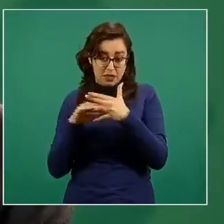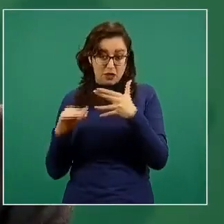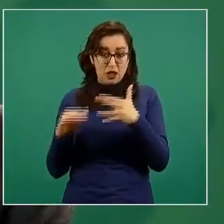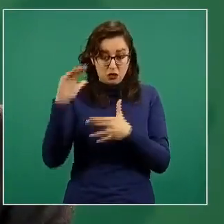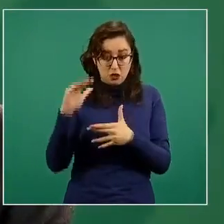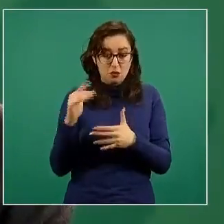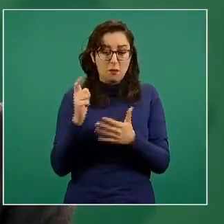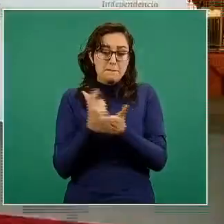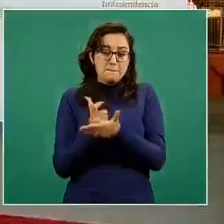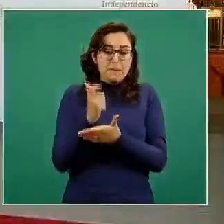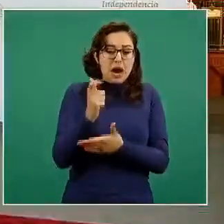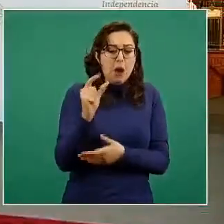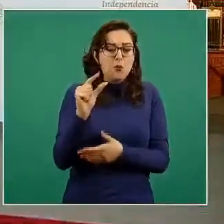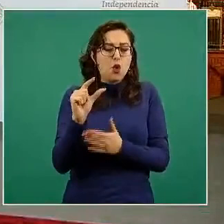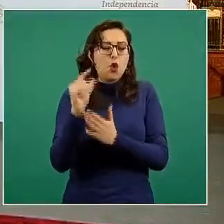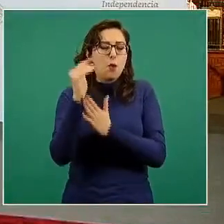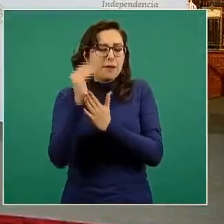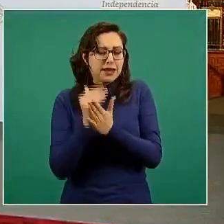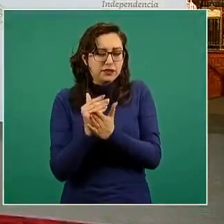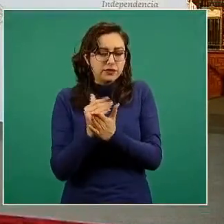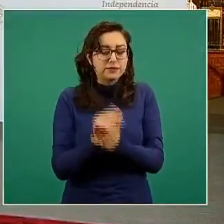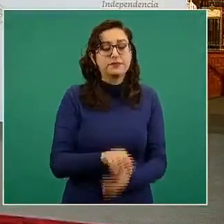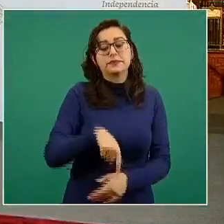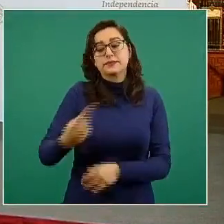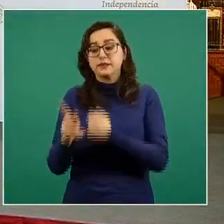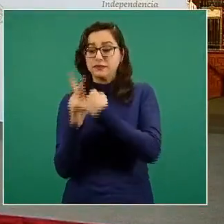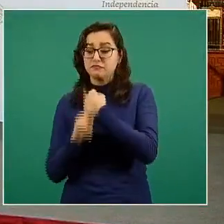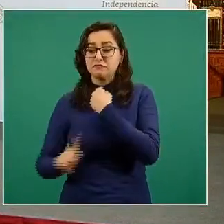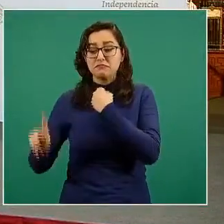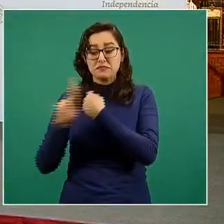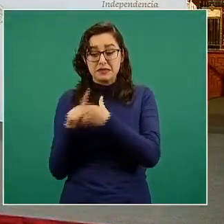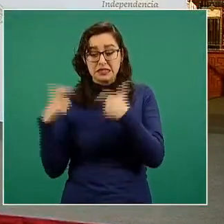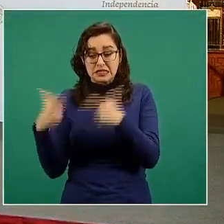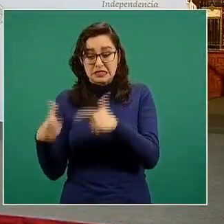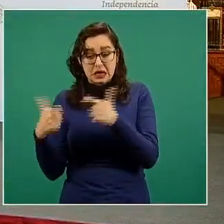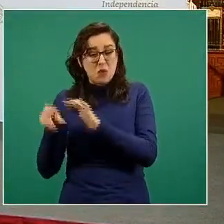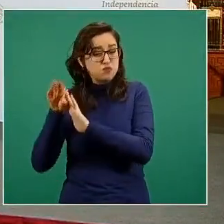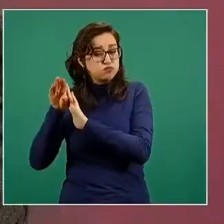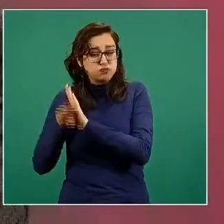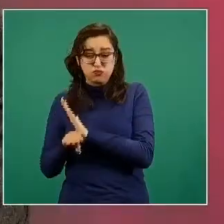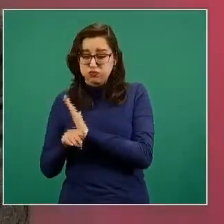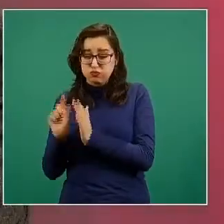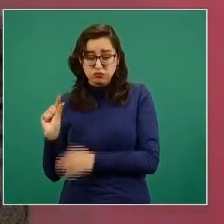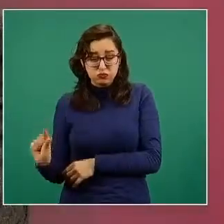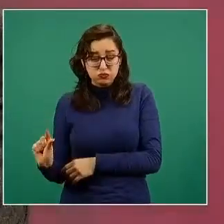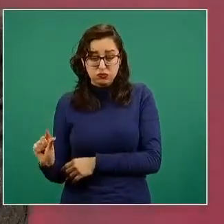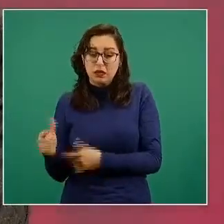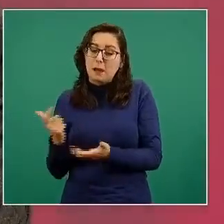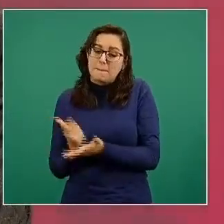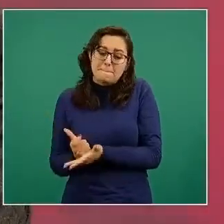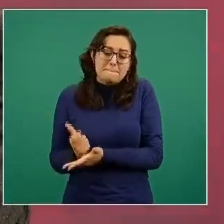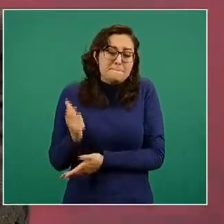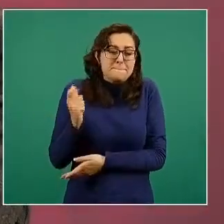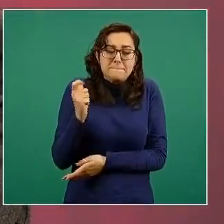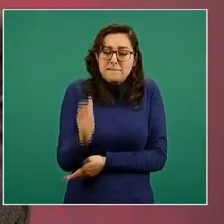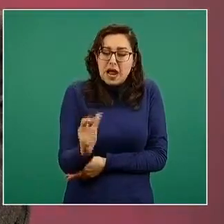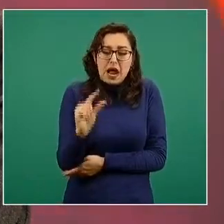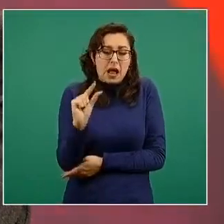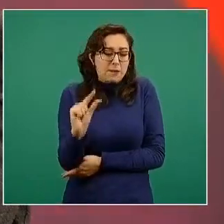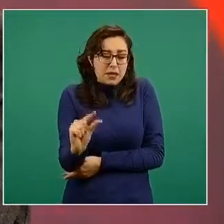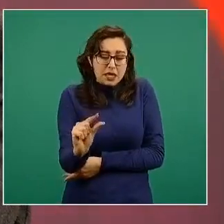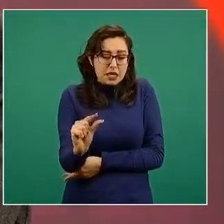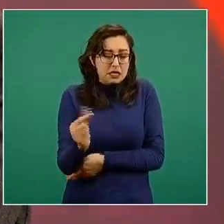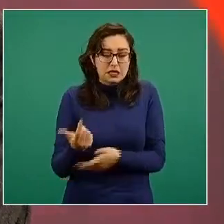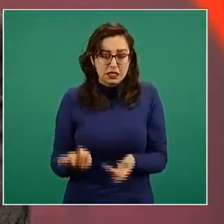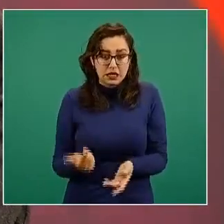menos. Los países de ingresos bajos pagan aún menos y los países de ingresos